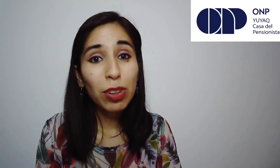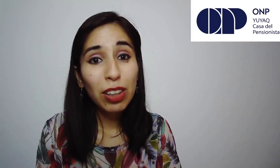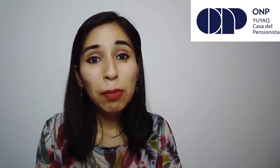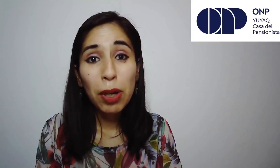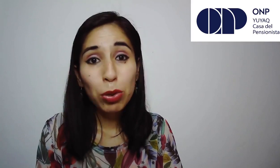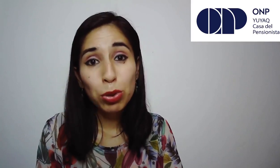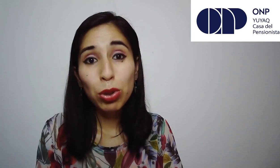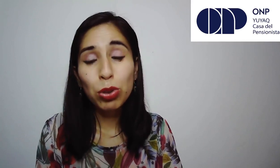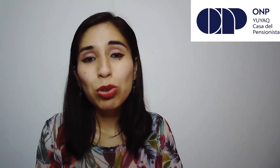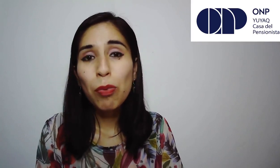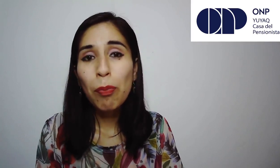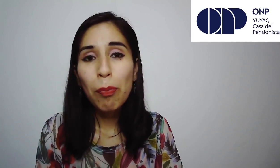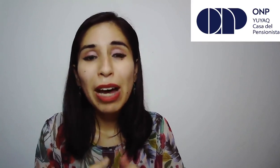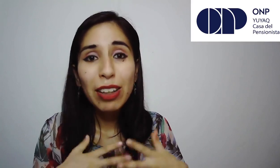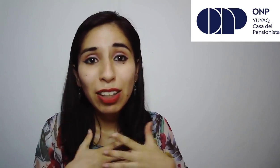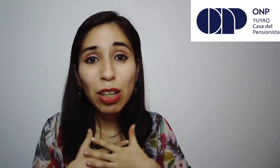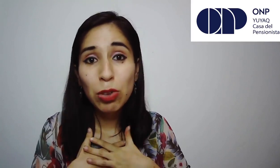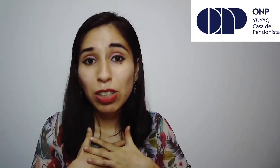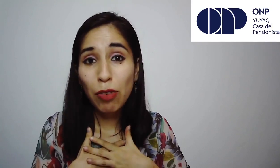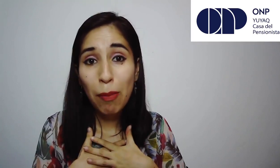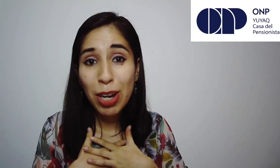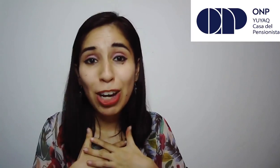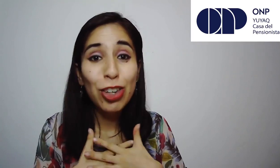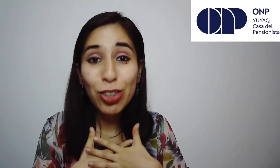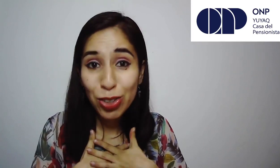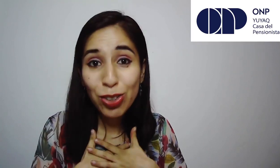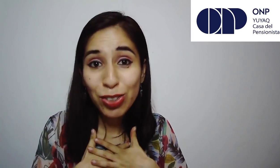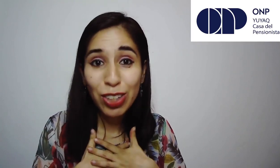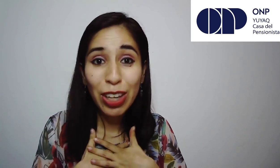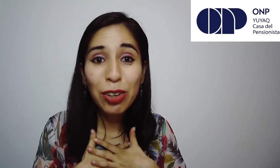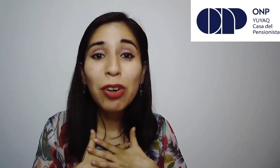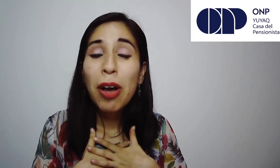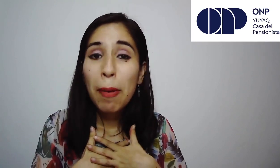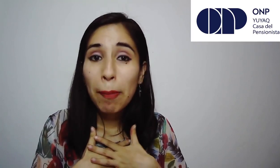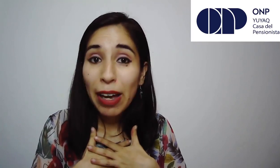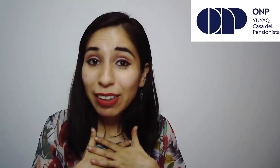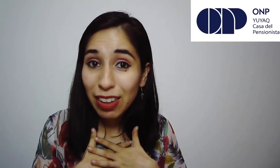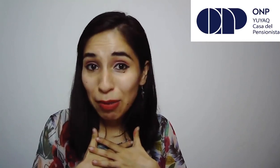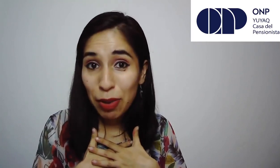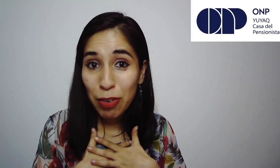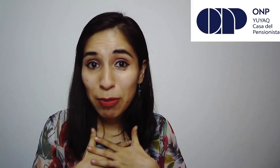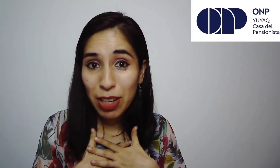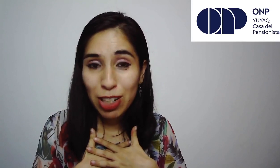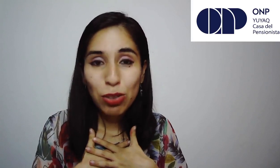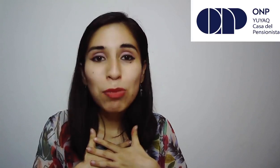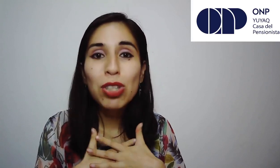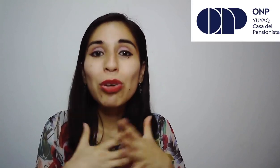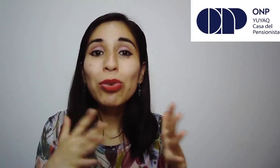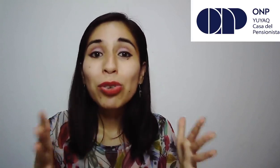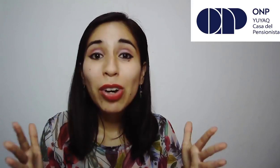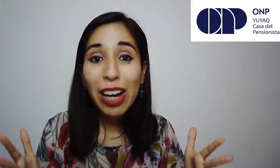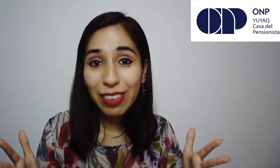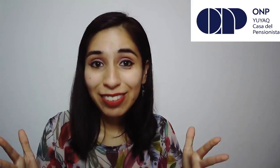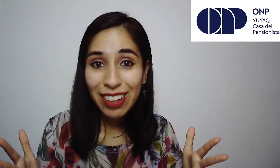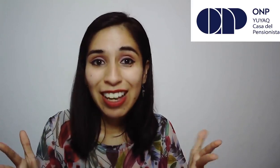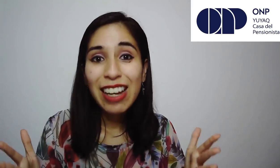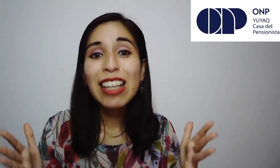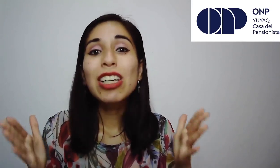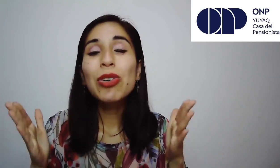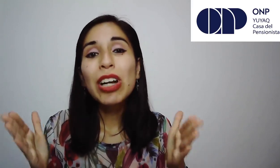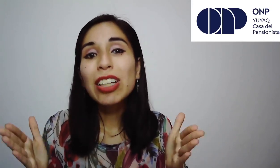muy importantes para nosotros son parte de nuestra familia yo los considero parte de mi familia son mi segundo hogar